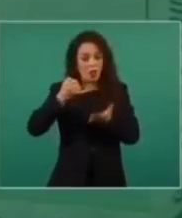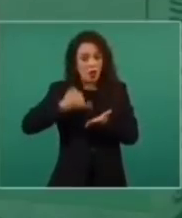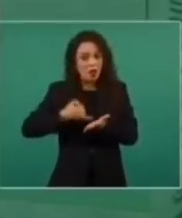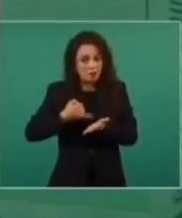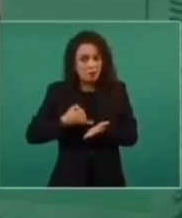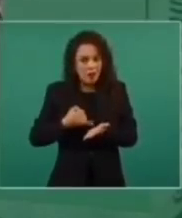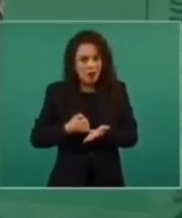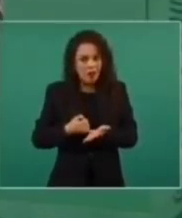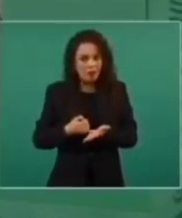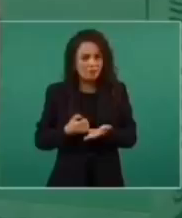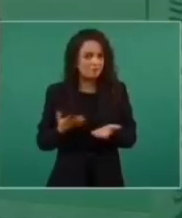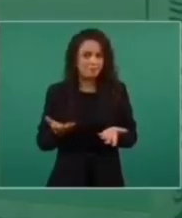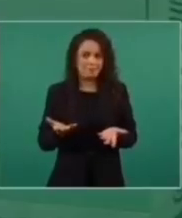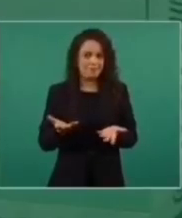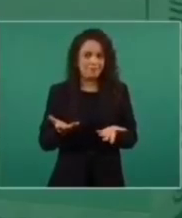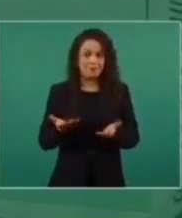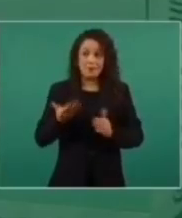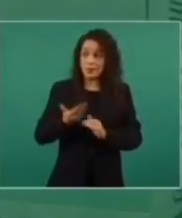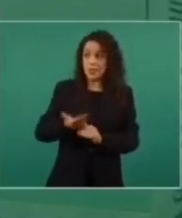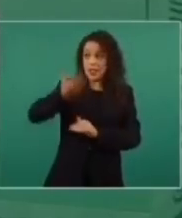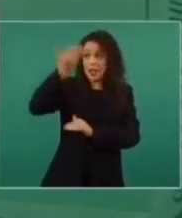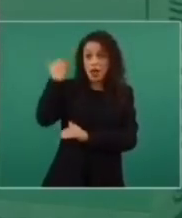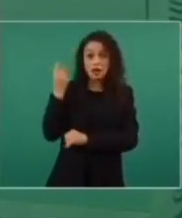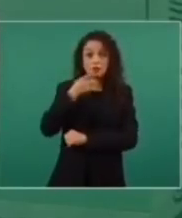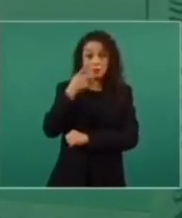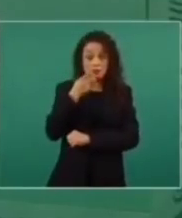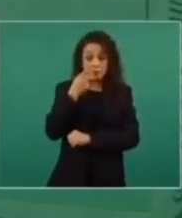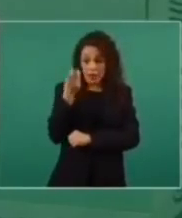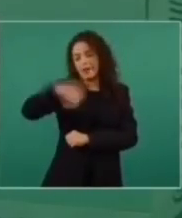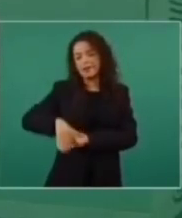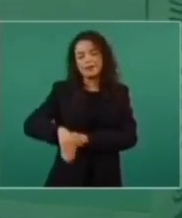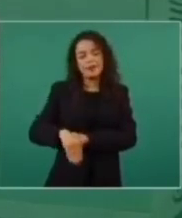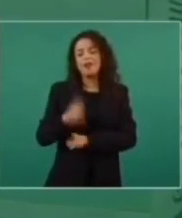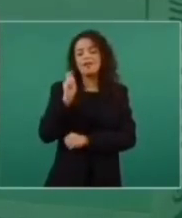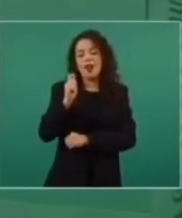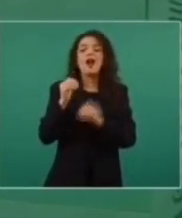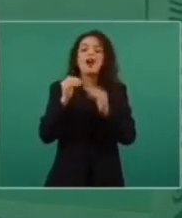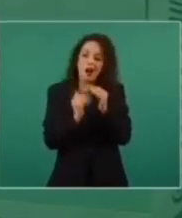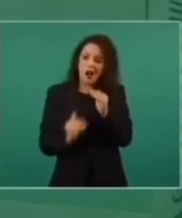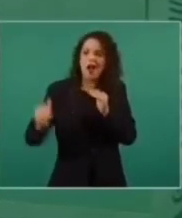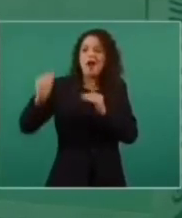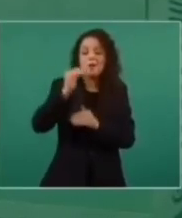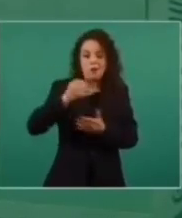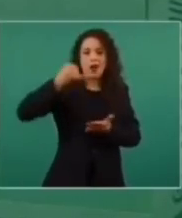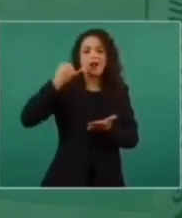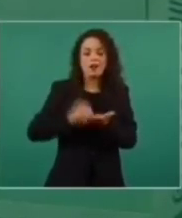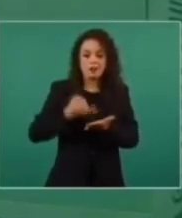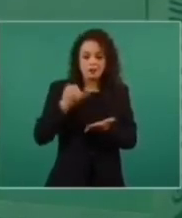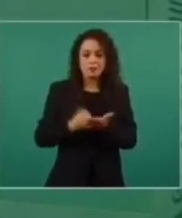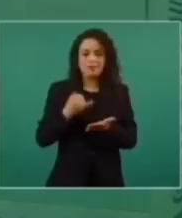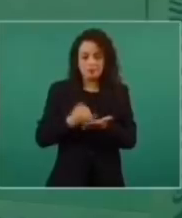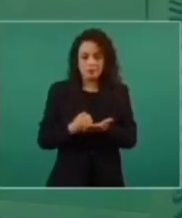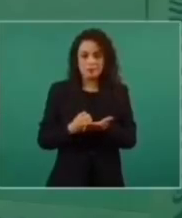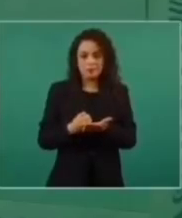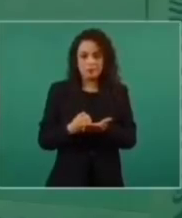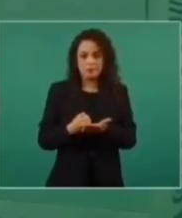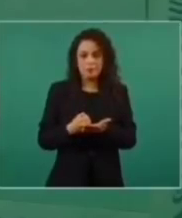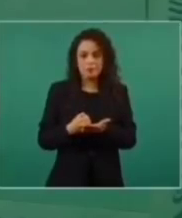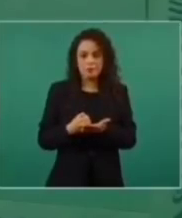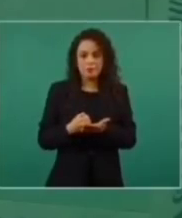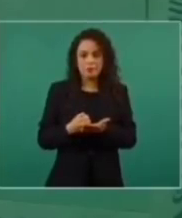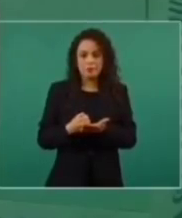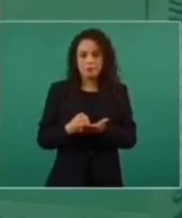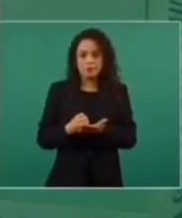cuando se hablaba de reforma fiscal, eran aumentos de impuestos, la llamada reforma fiscal